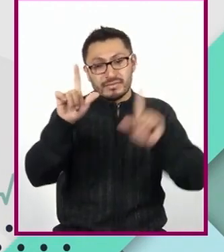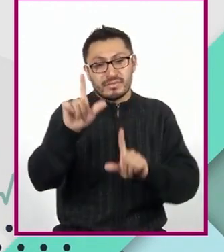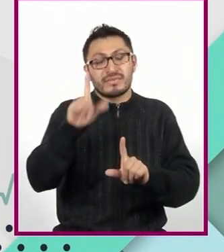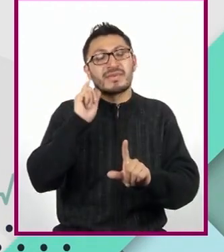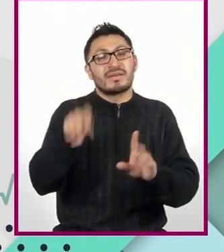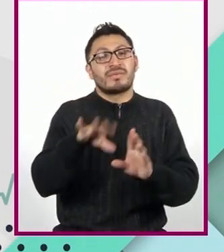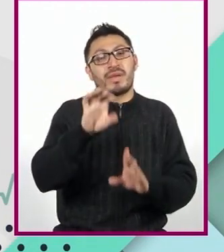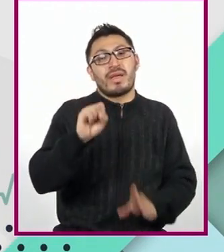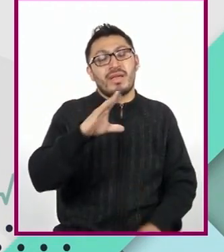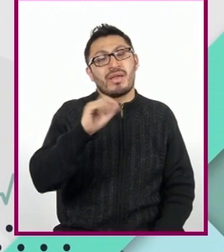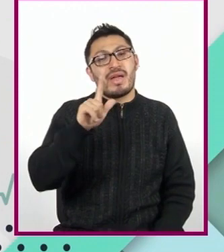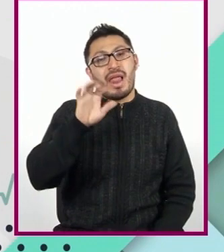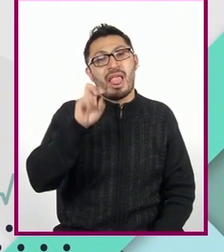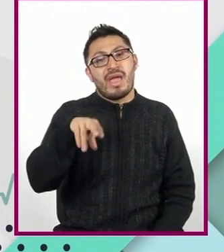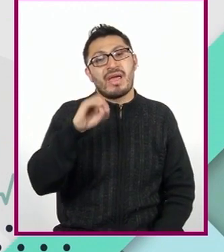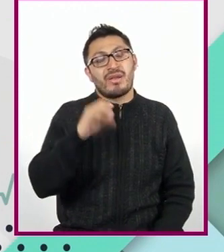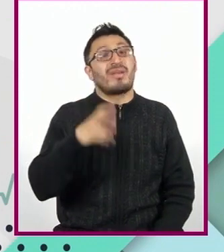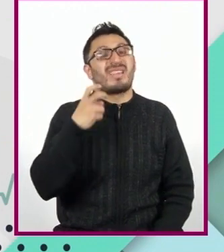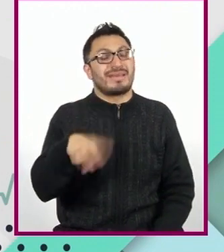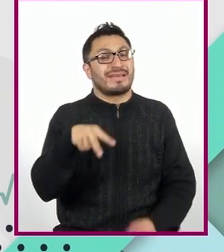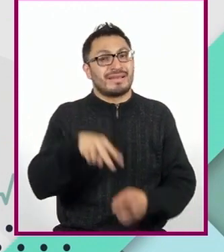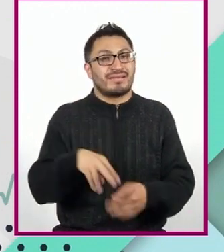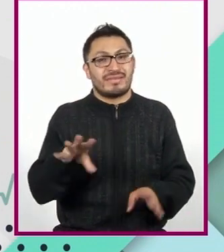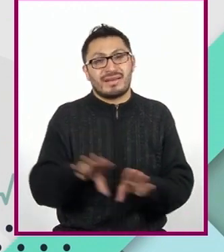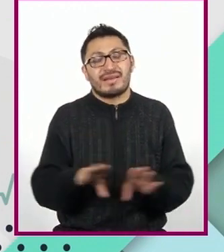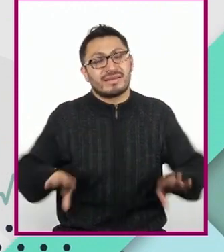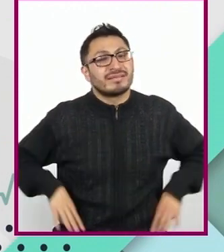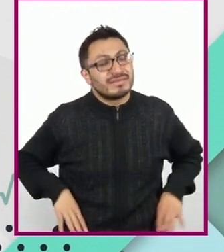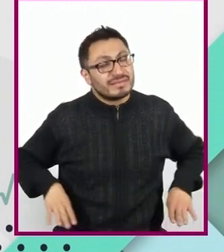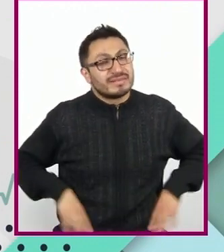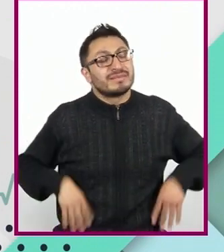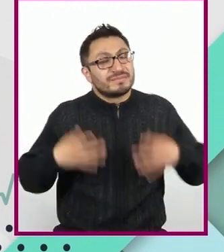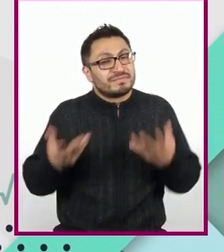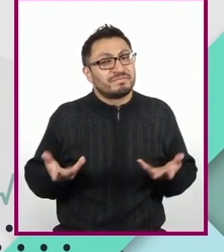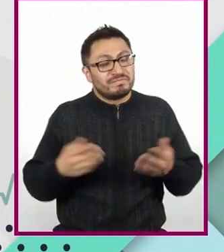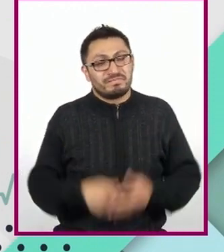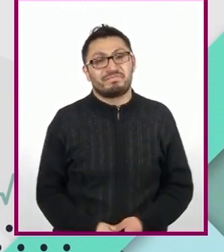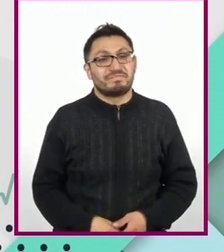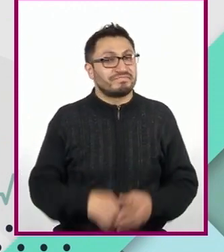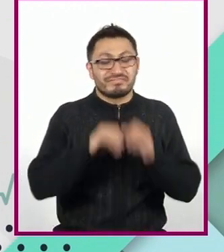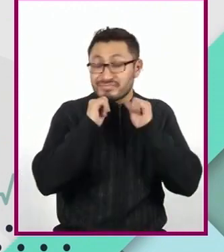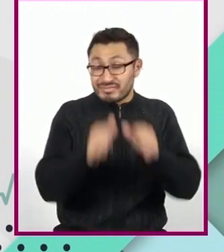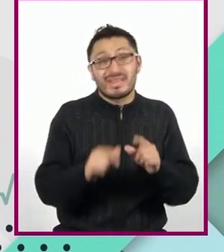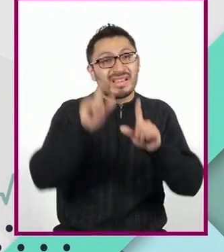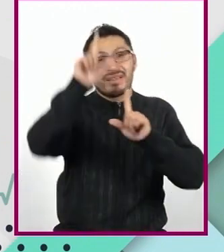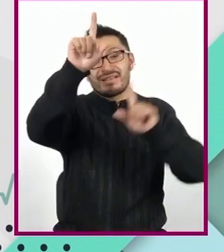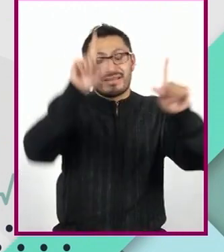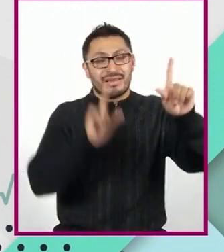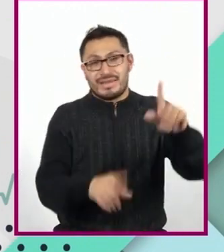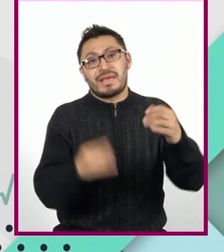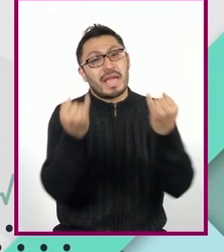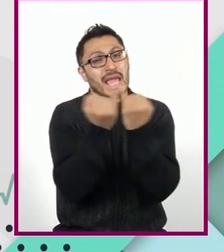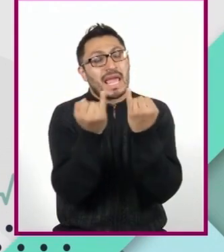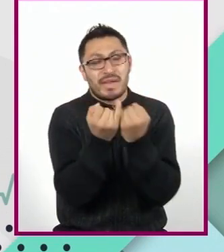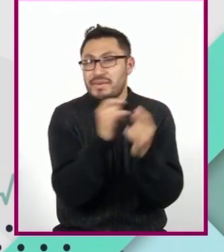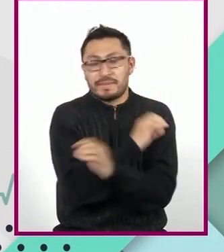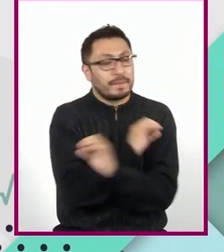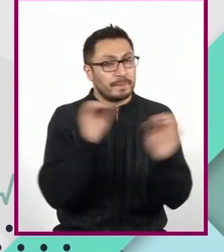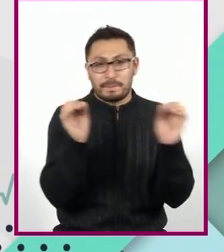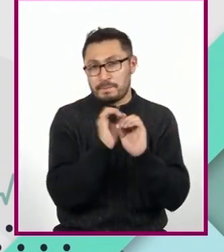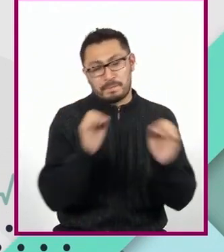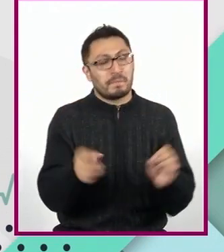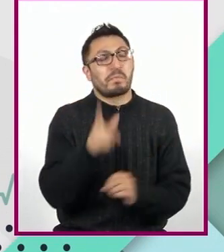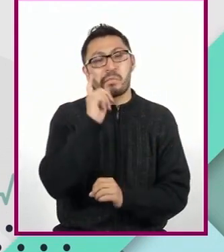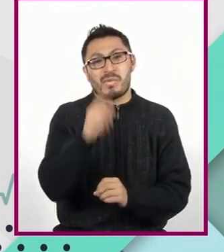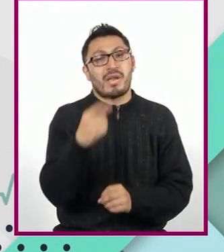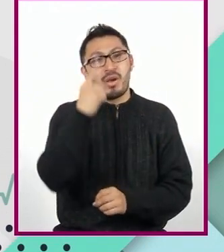triángulo escaleno. Este triángulo tiene como característica que ninguno de sus lados mide lo mismo que otro, es decir,